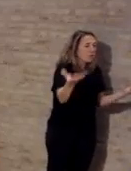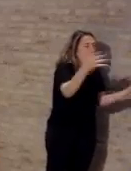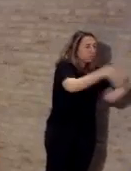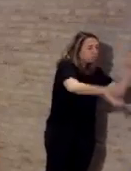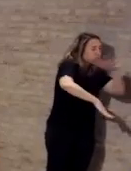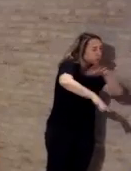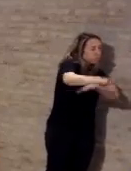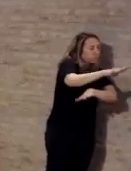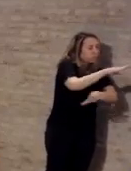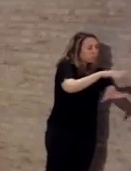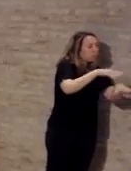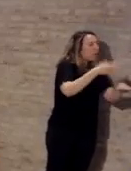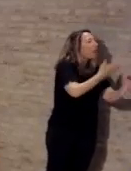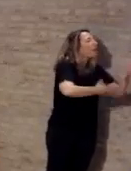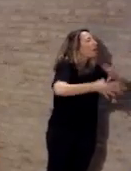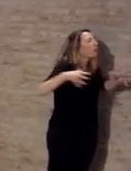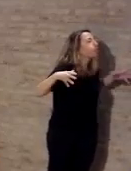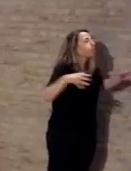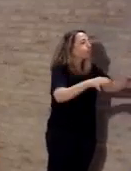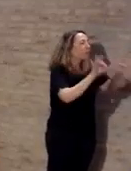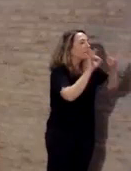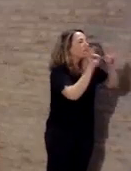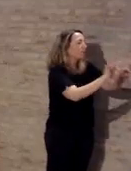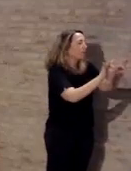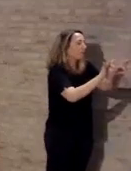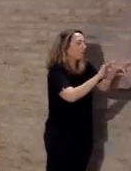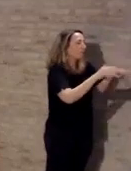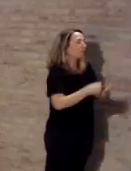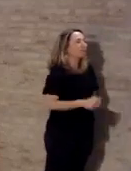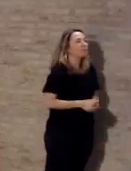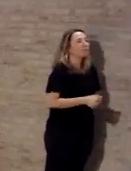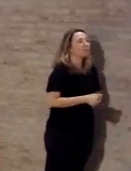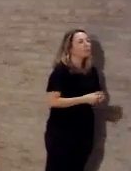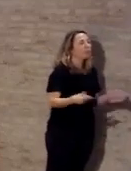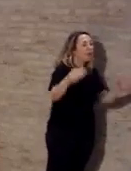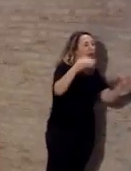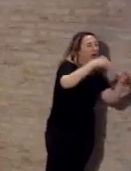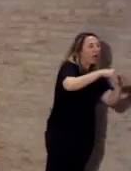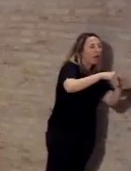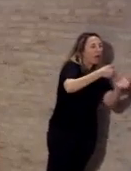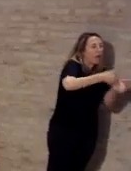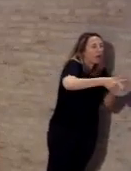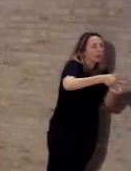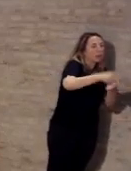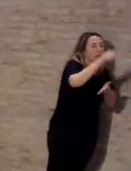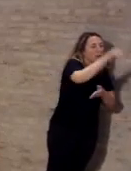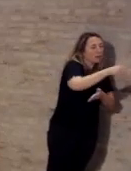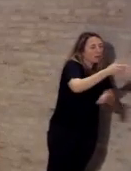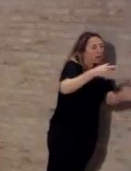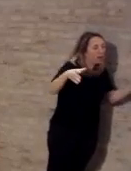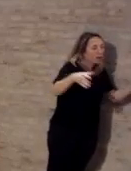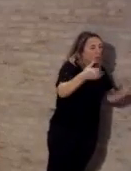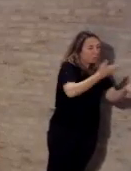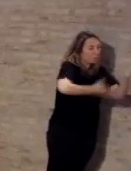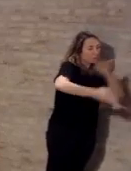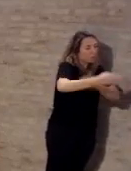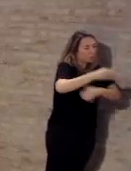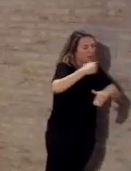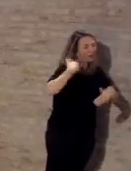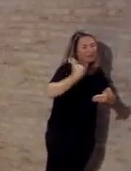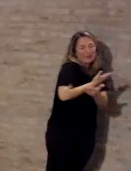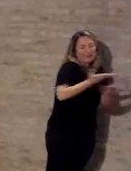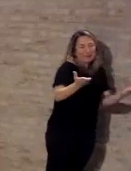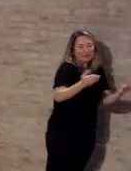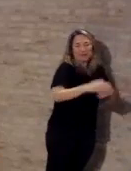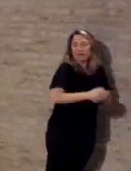somos todas las personas con discapacidad eso también es una deuda al interior del movimiento del colectivo de personas con